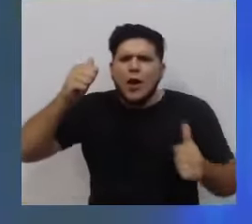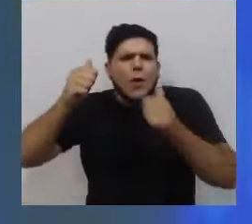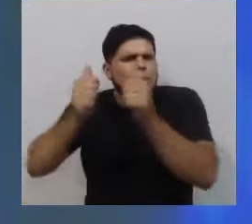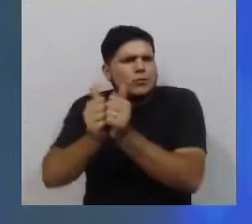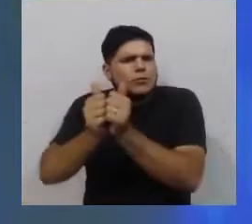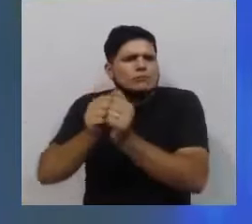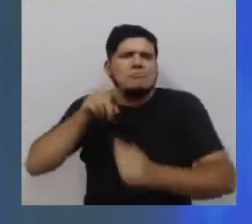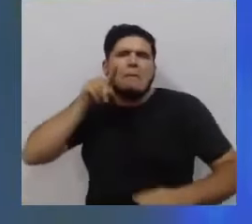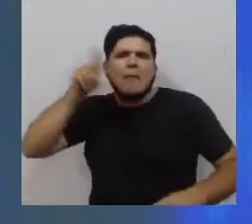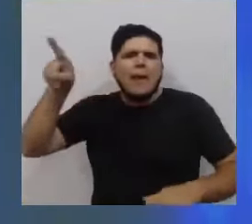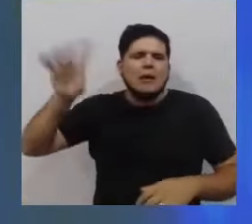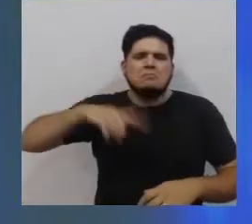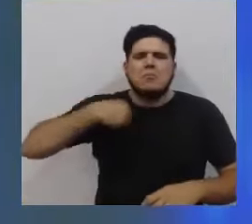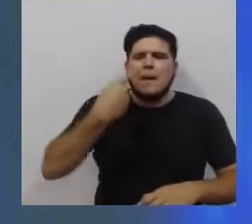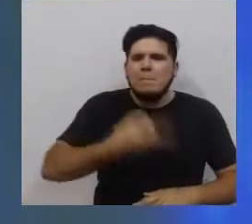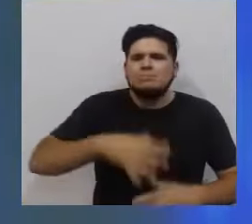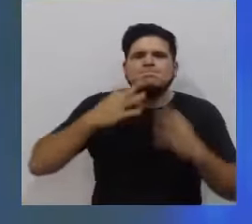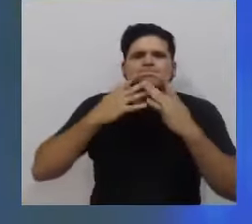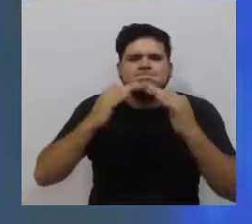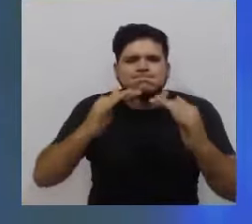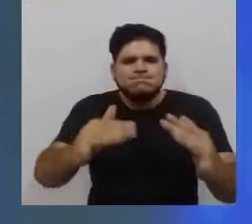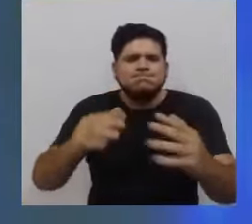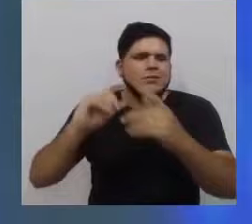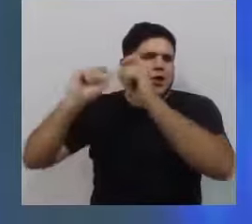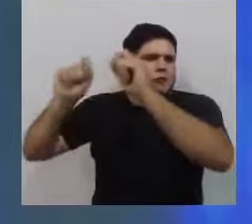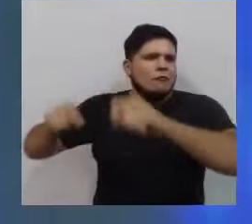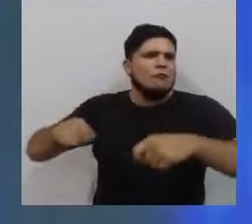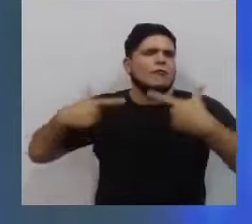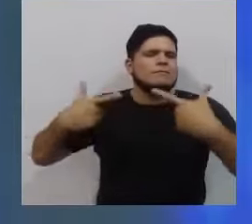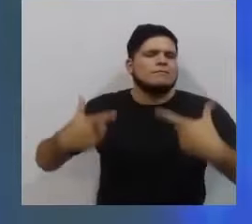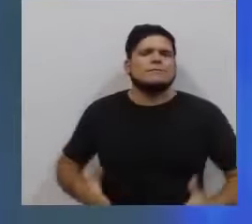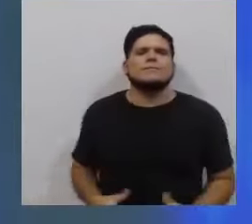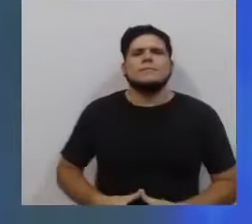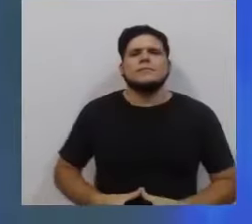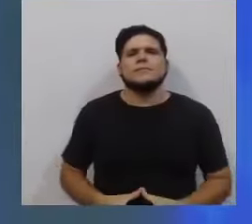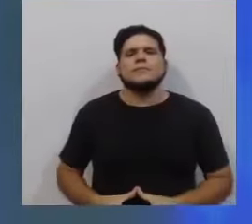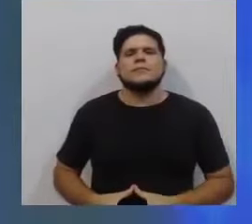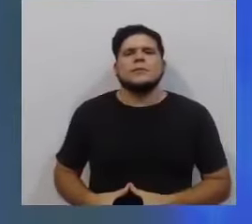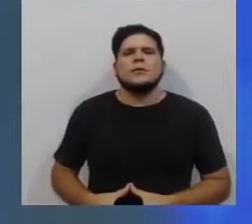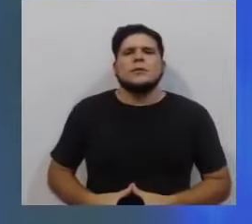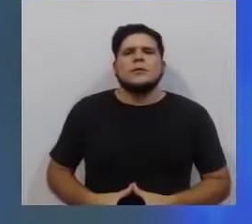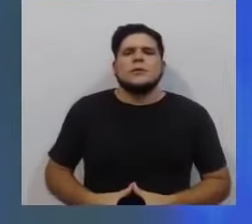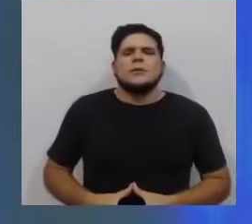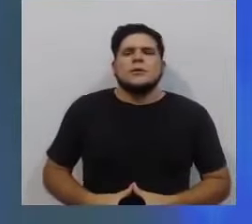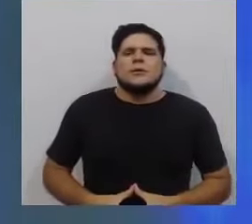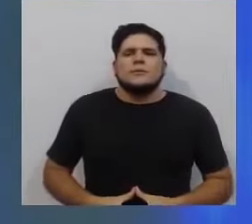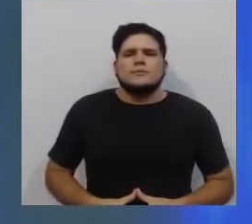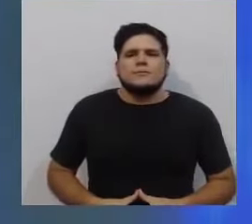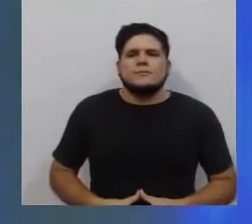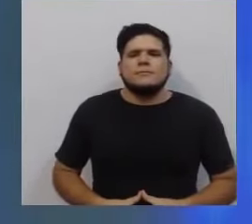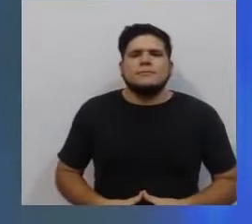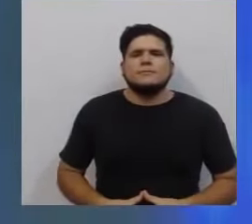emociones los que suben y bajan suben y bajan dice el apóstol santiago esa